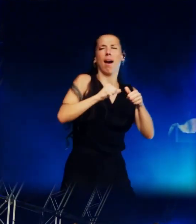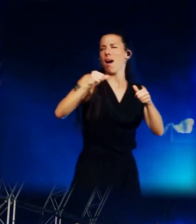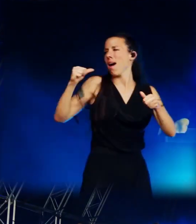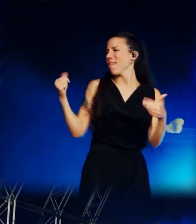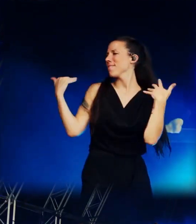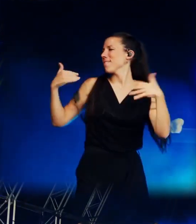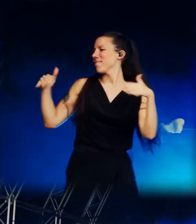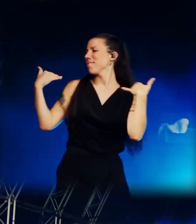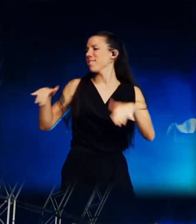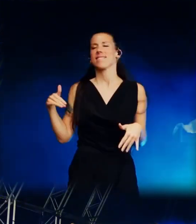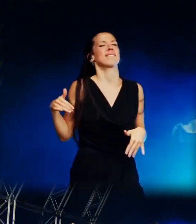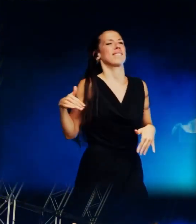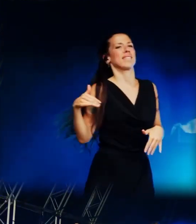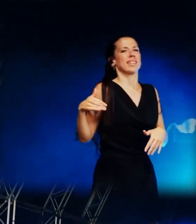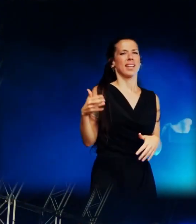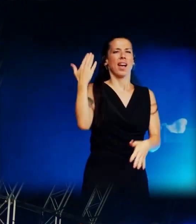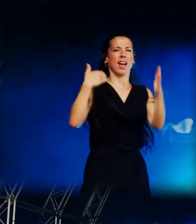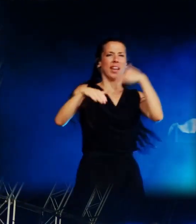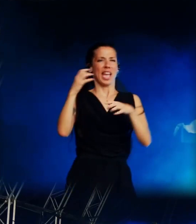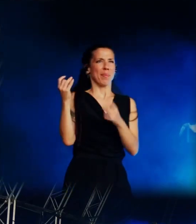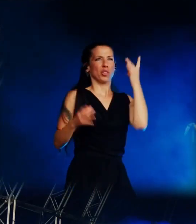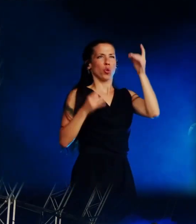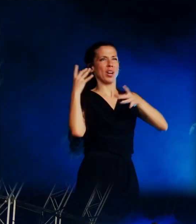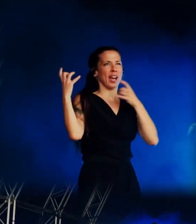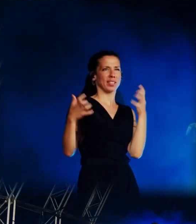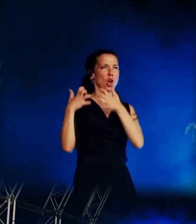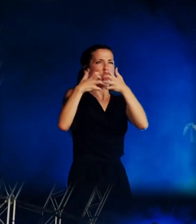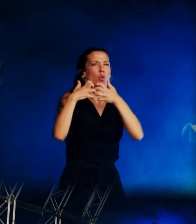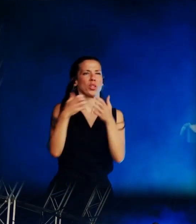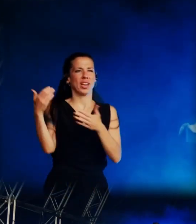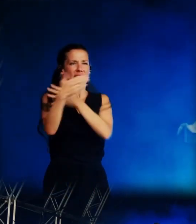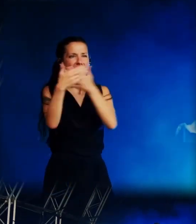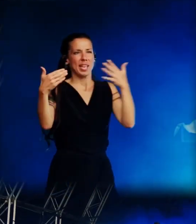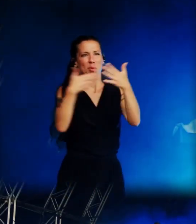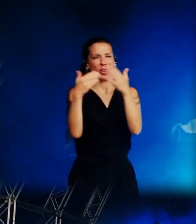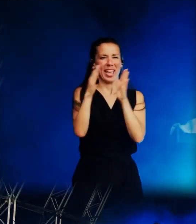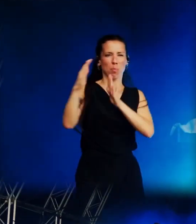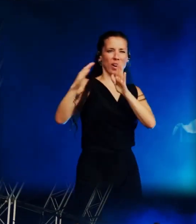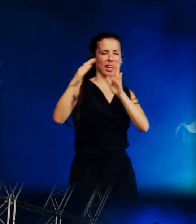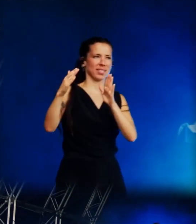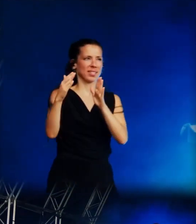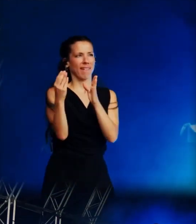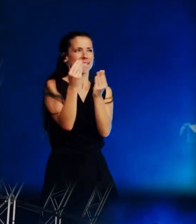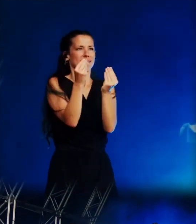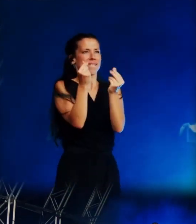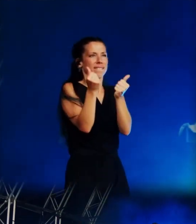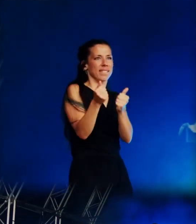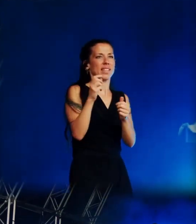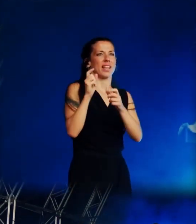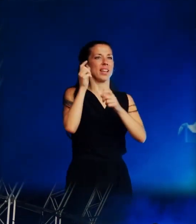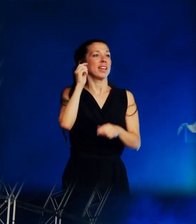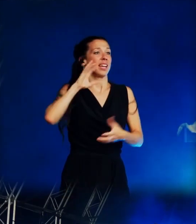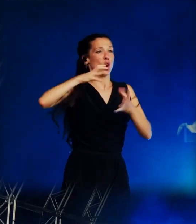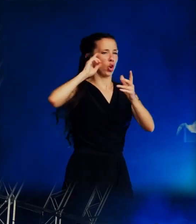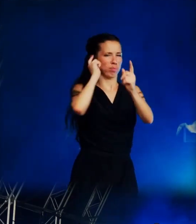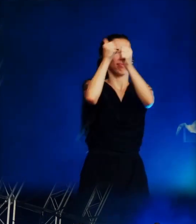cuando vivimos de más, lanzas guerreras, pimienta extraña, como indios hasta el